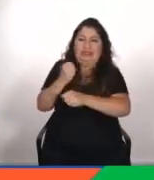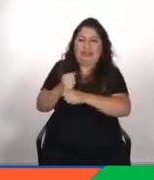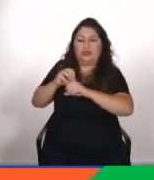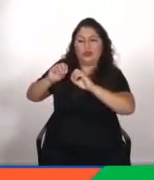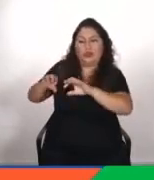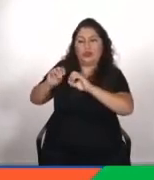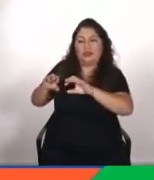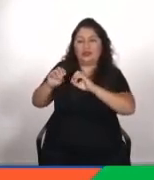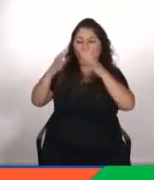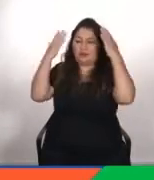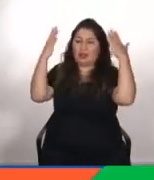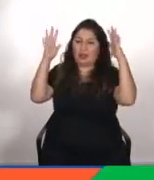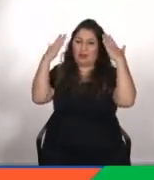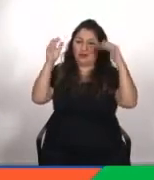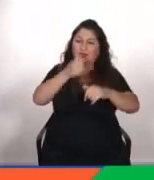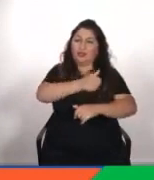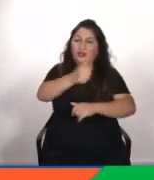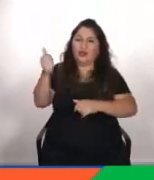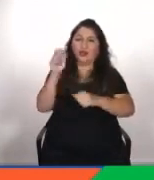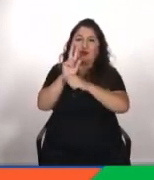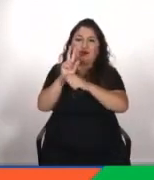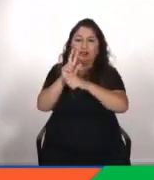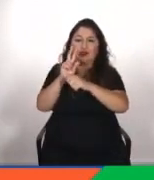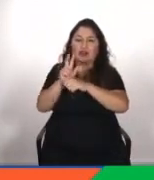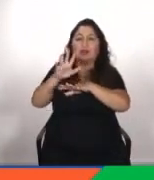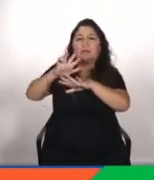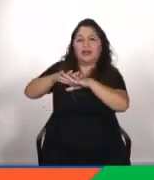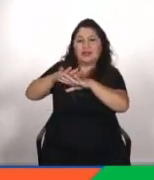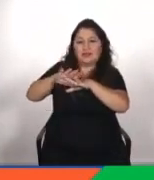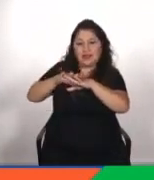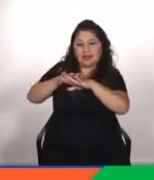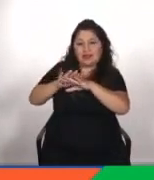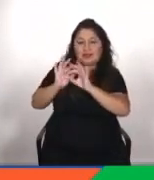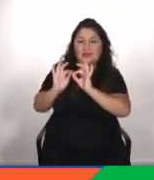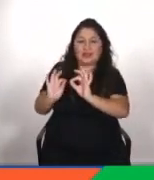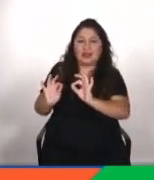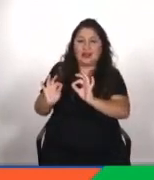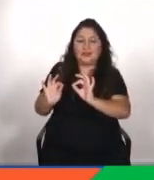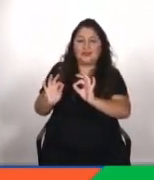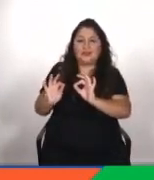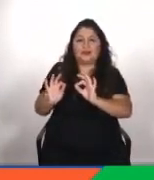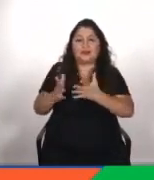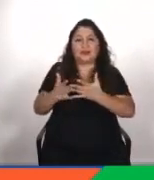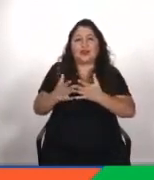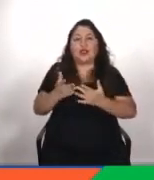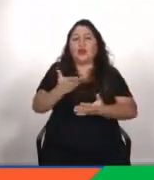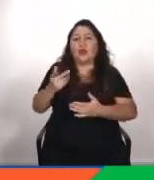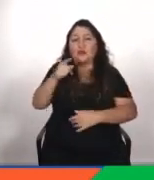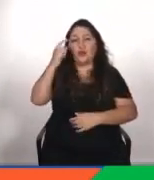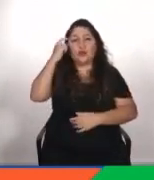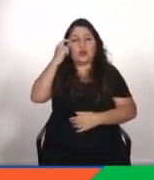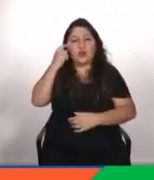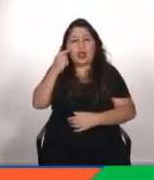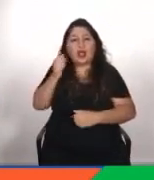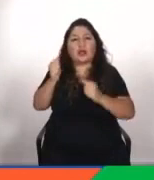favor un aplauso a todos esos profesores, especialmente de matemáticas, en el chat. Pero, ¿cómo crees tú que se podría mejorar